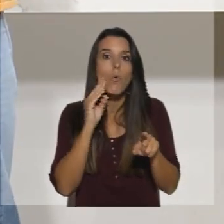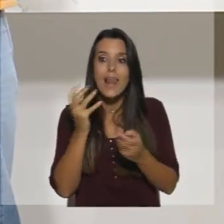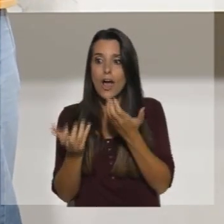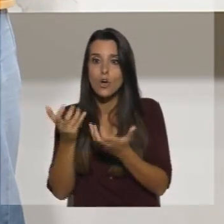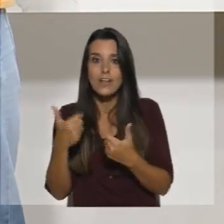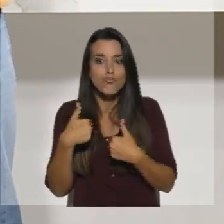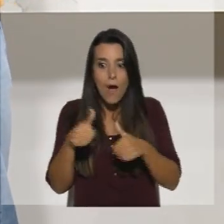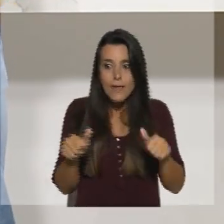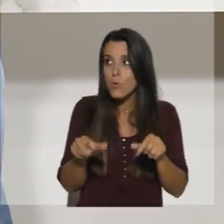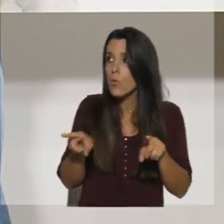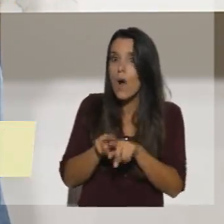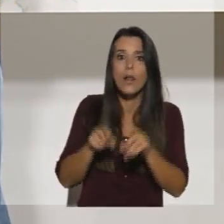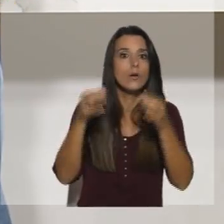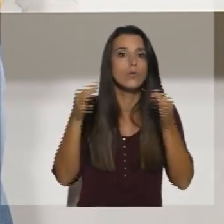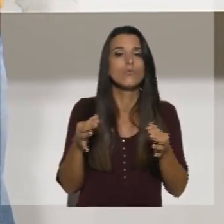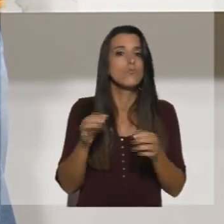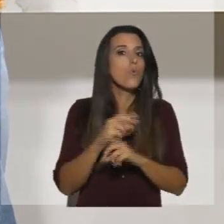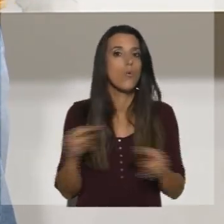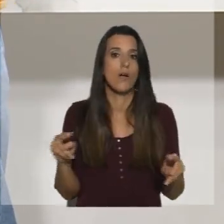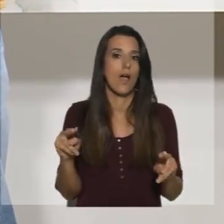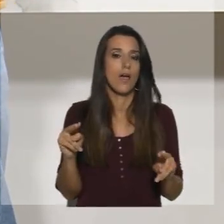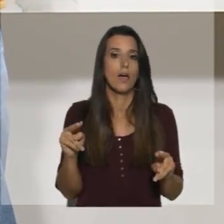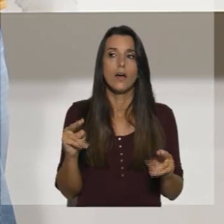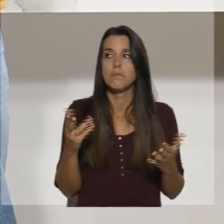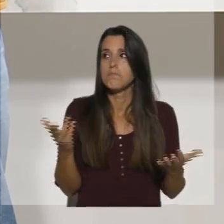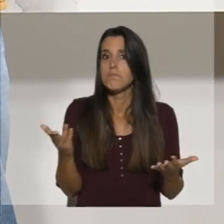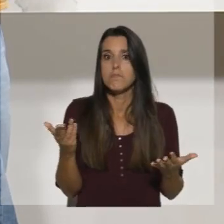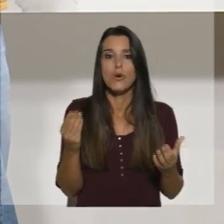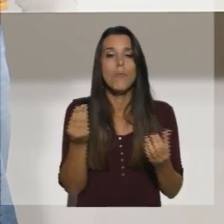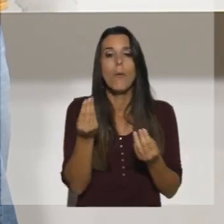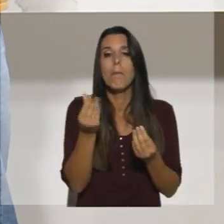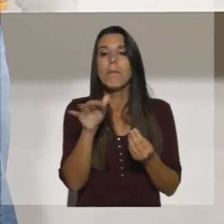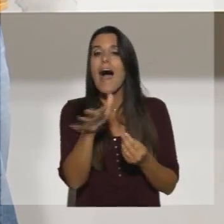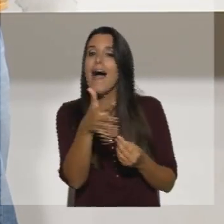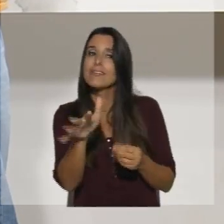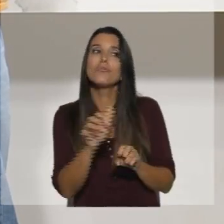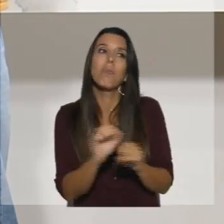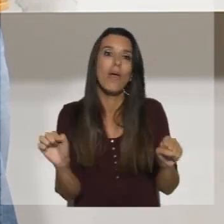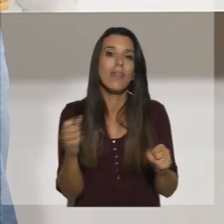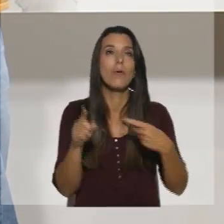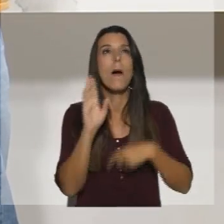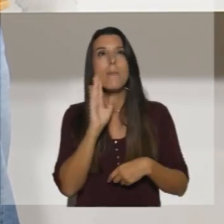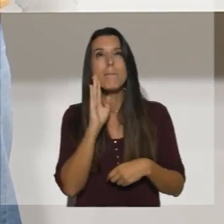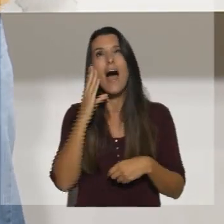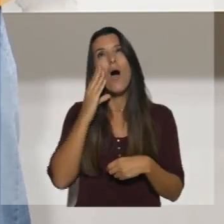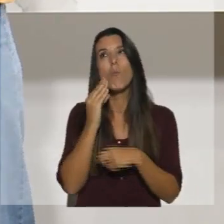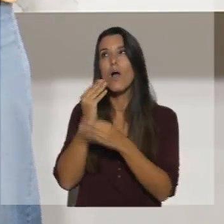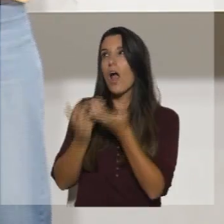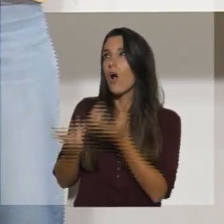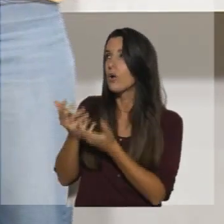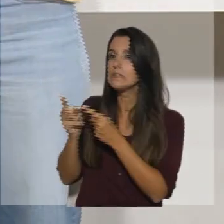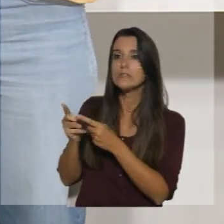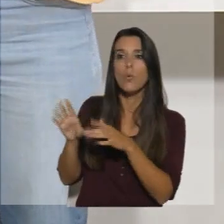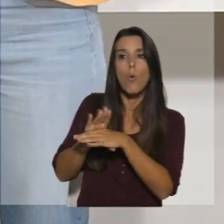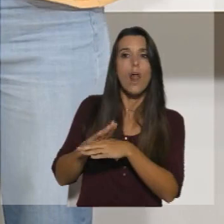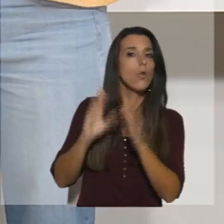Imposible. Se pueden asemejar, acercar, pero igualito ese sabor de las recetas de mamá, de las recetas de la abuela, me parece que yo no creo llega. Que